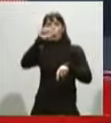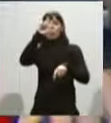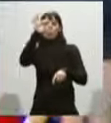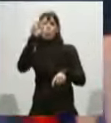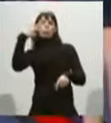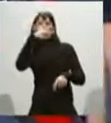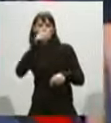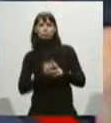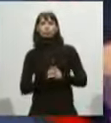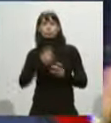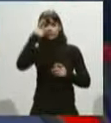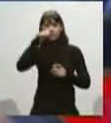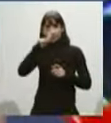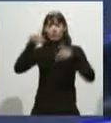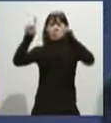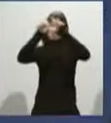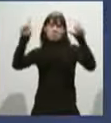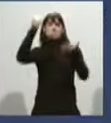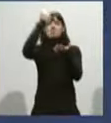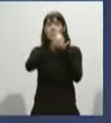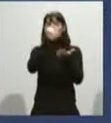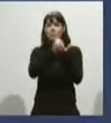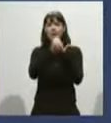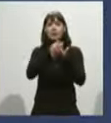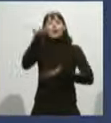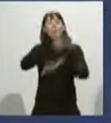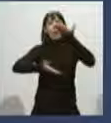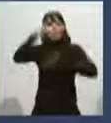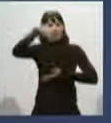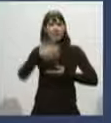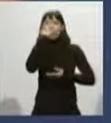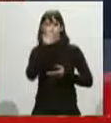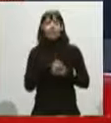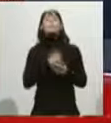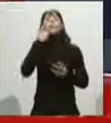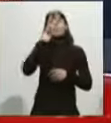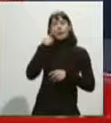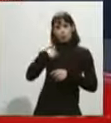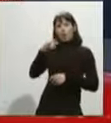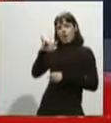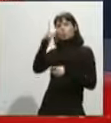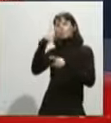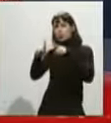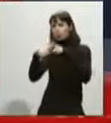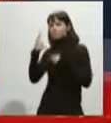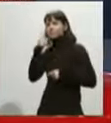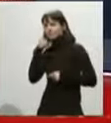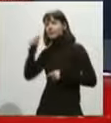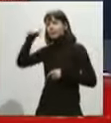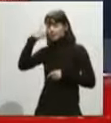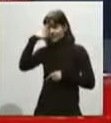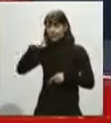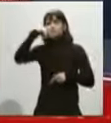ya sabes, una de nuestras fantásticas marcas y es una además de los patrocinadores. Oye, pero fíjate lo que tengo por aquí, porque ya tú sabes que esta es una